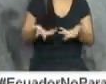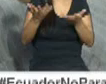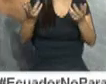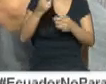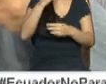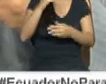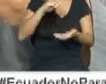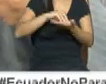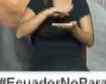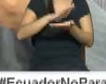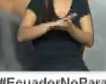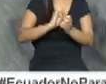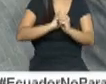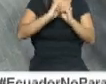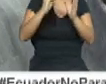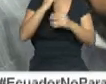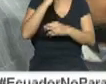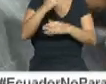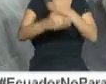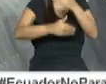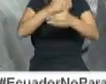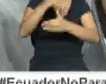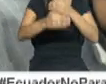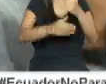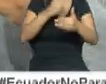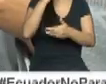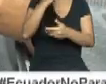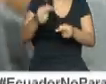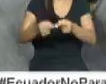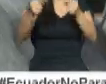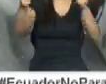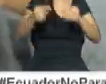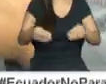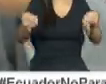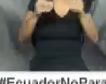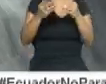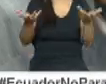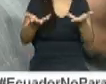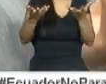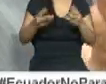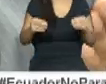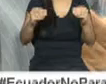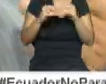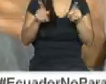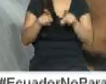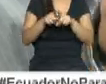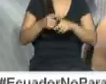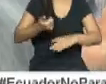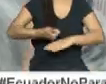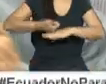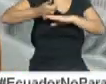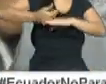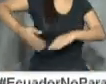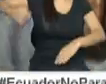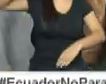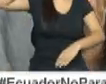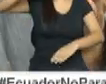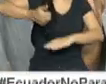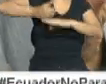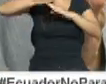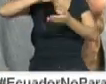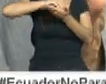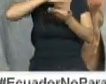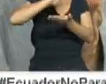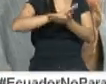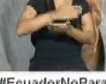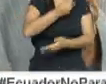ejercer, digamos, la dirección política de un posible conflicto, le hace más que general, en cierto sentido, porque define los objetivos de la